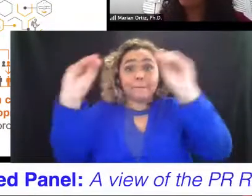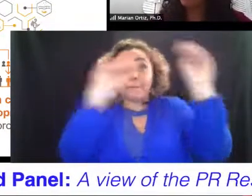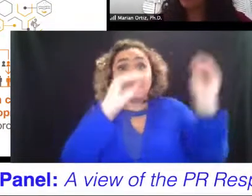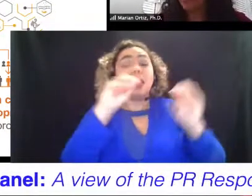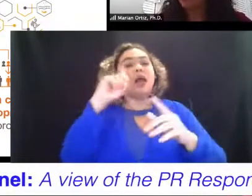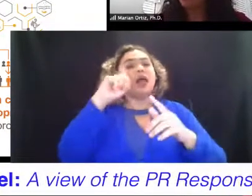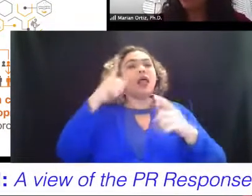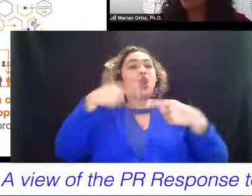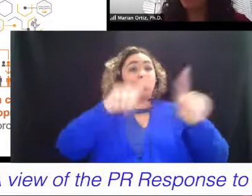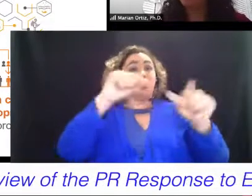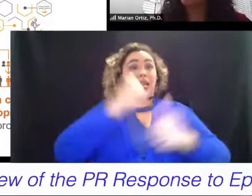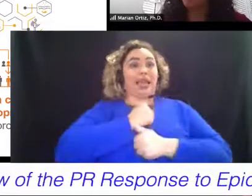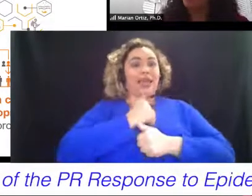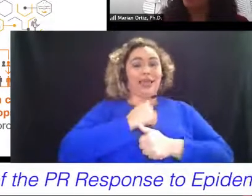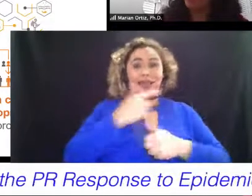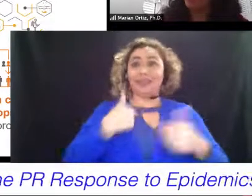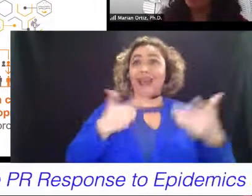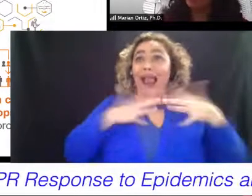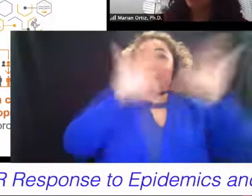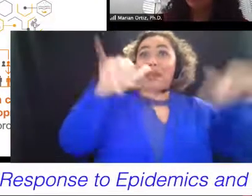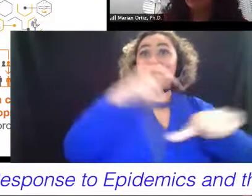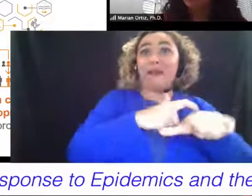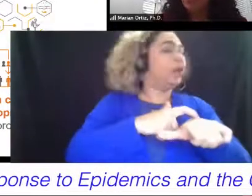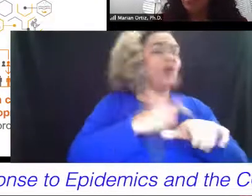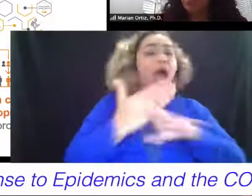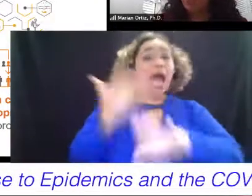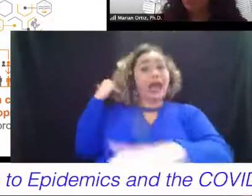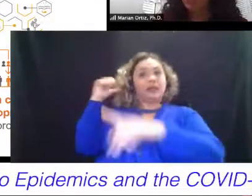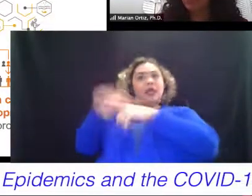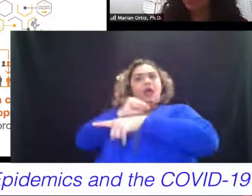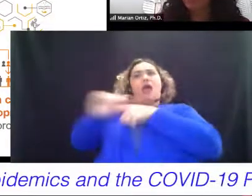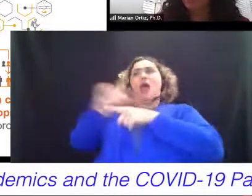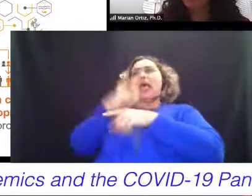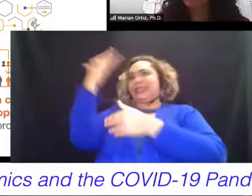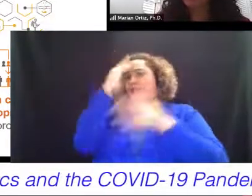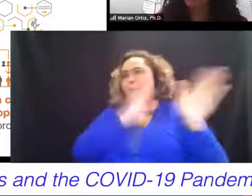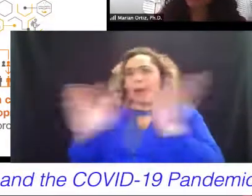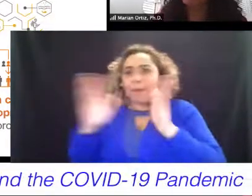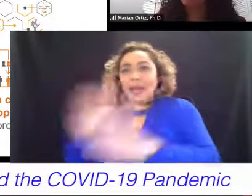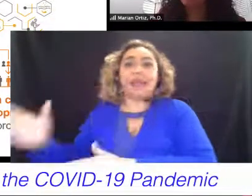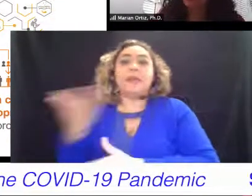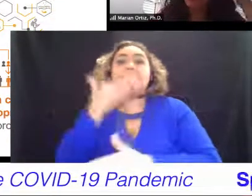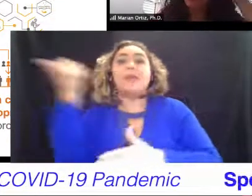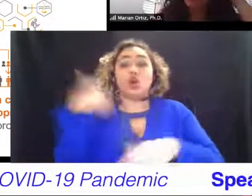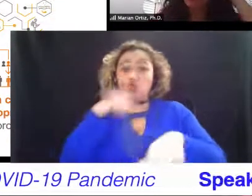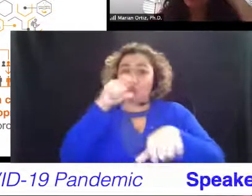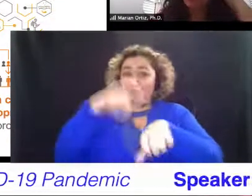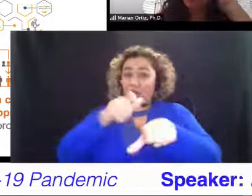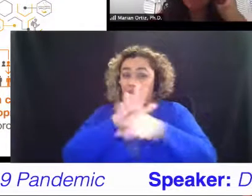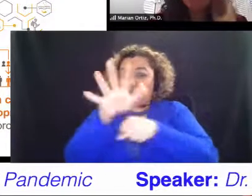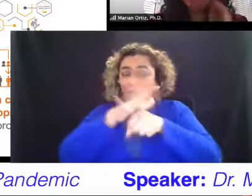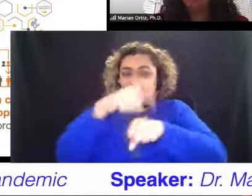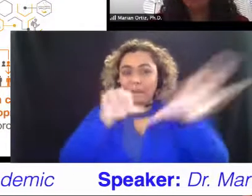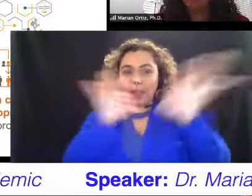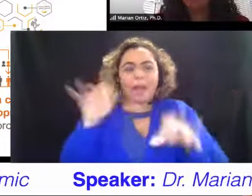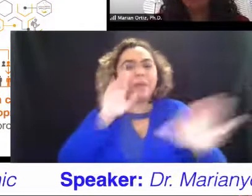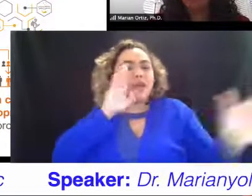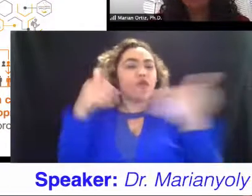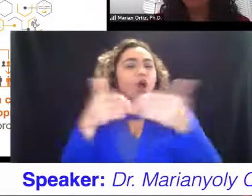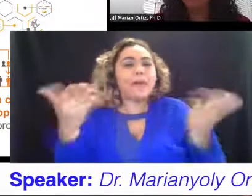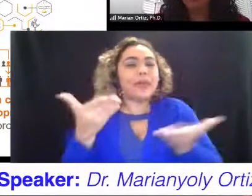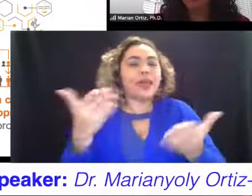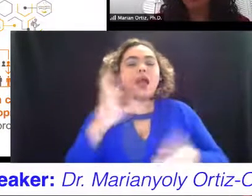durante la guerra es bien difícil, pues vamos a prepararnos desde antes. Y por eso es que pues, no tengo tiempo de hablar de todo, pero quiero entonces enfocarme en lo que es